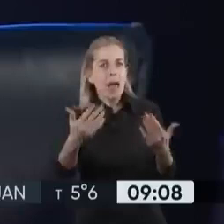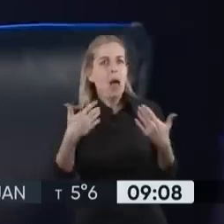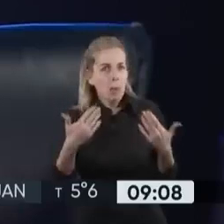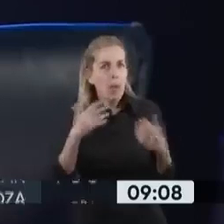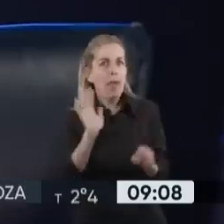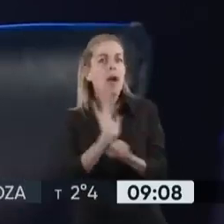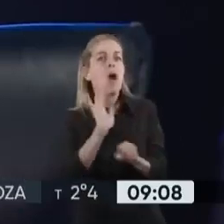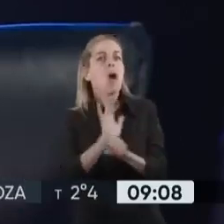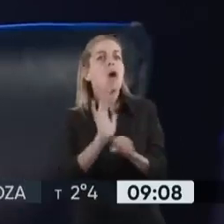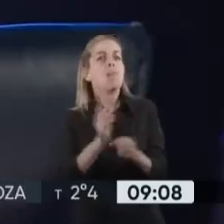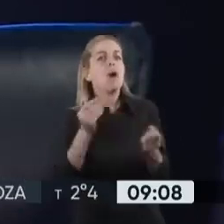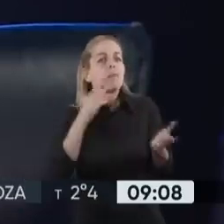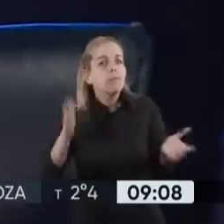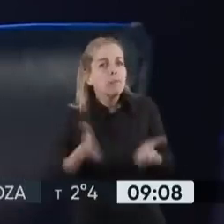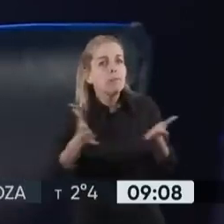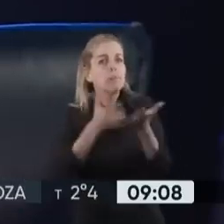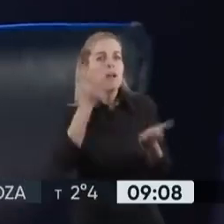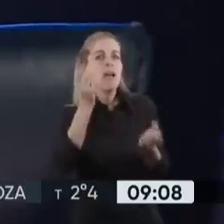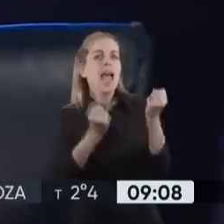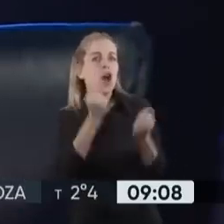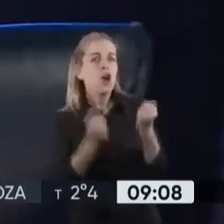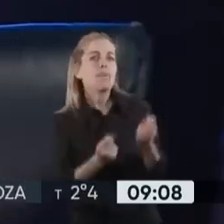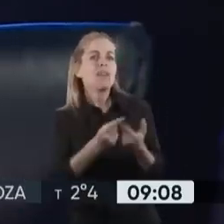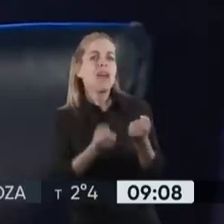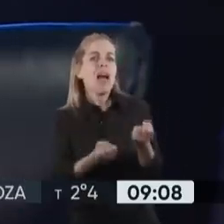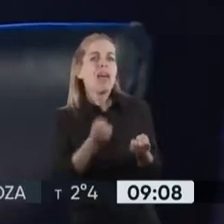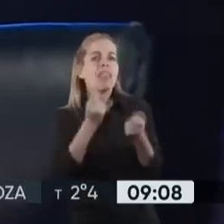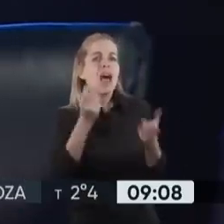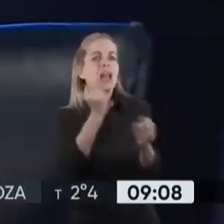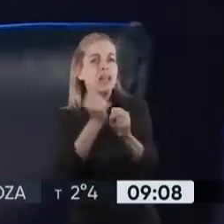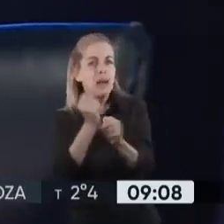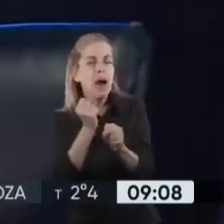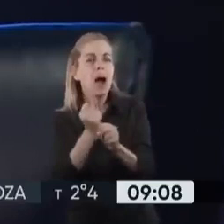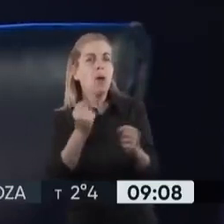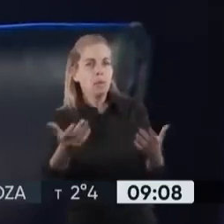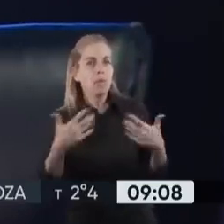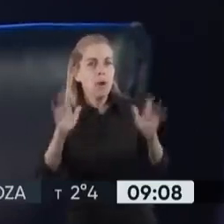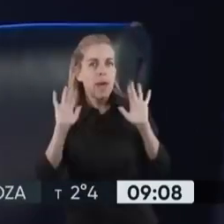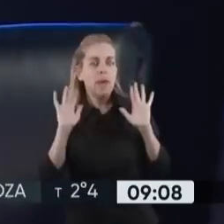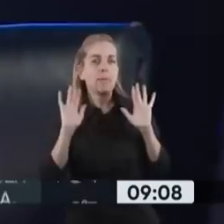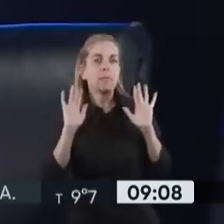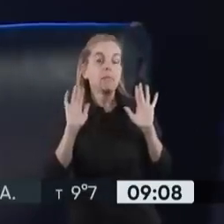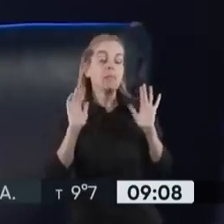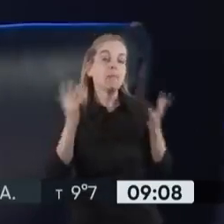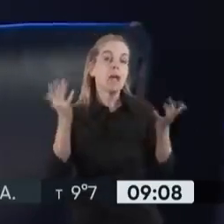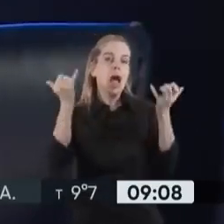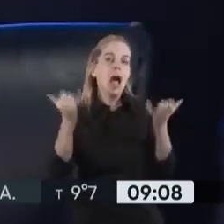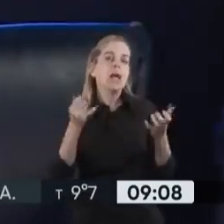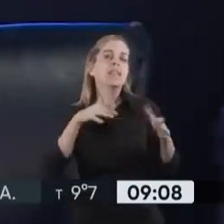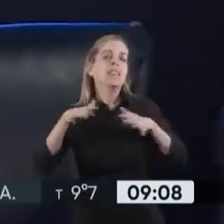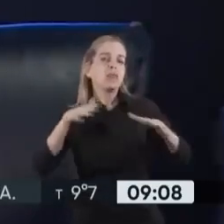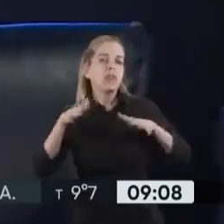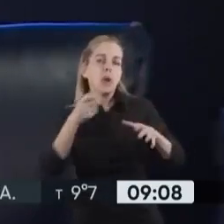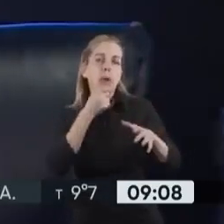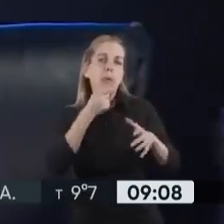promotor de la actividad económica y de generación de puestos de trabajo nosotros en situaciones por supuesto extremas como pudieron ser la